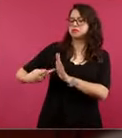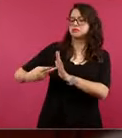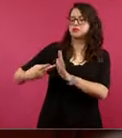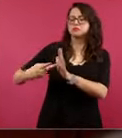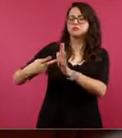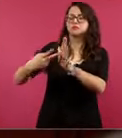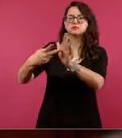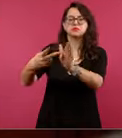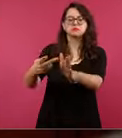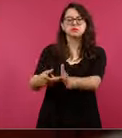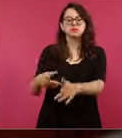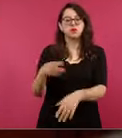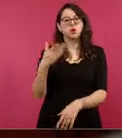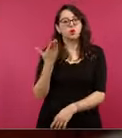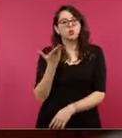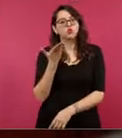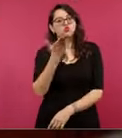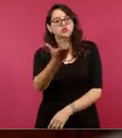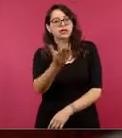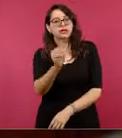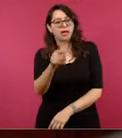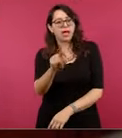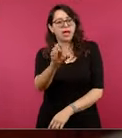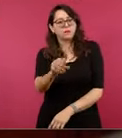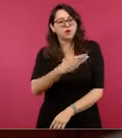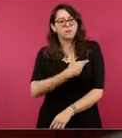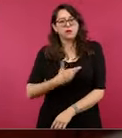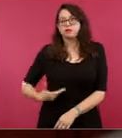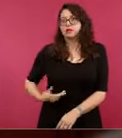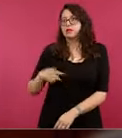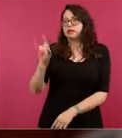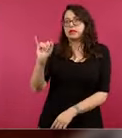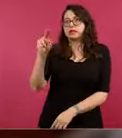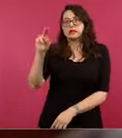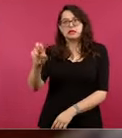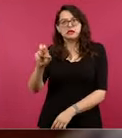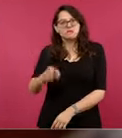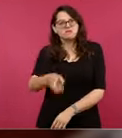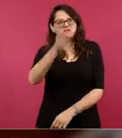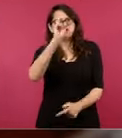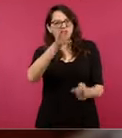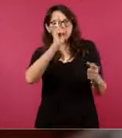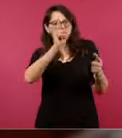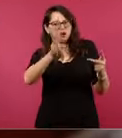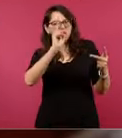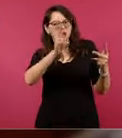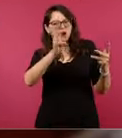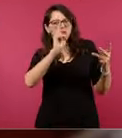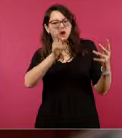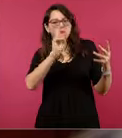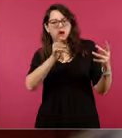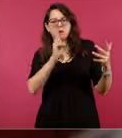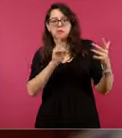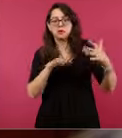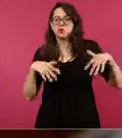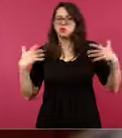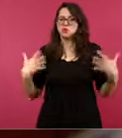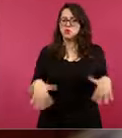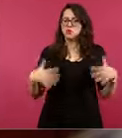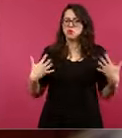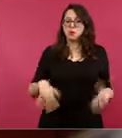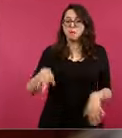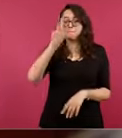pues ya están analizando medidas, ¿no?, en este sentido de prohibirle hablar de ciertos tópicos, de ciertos candidatos,